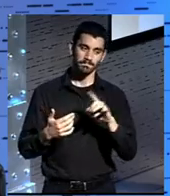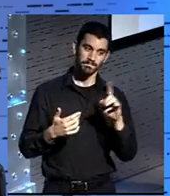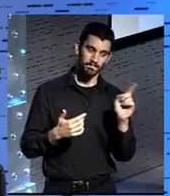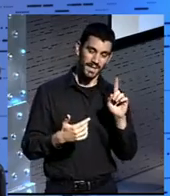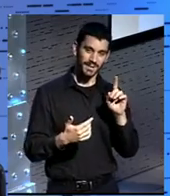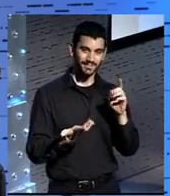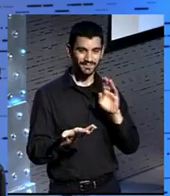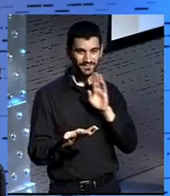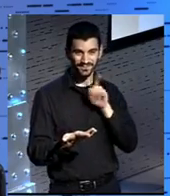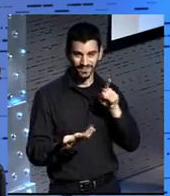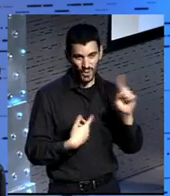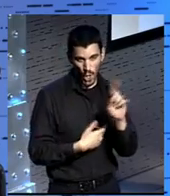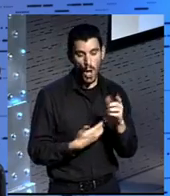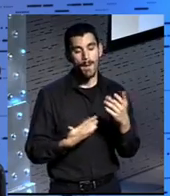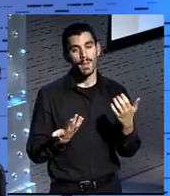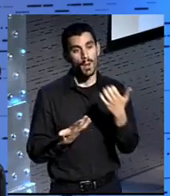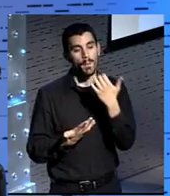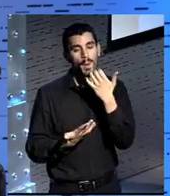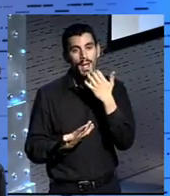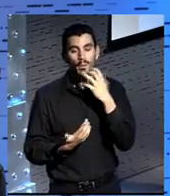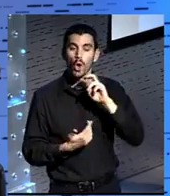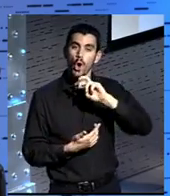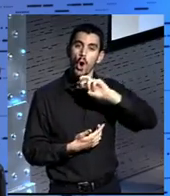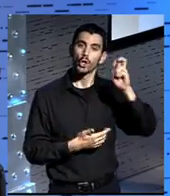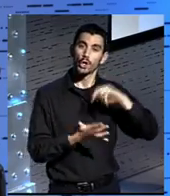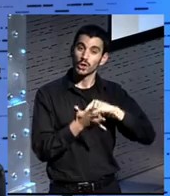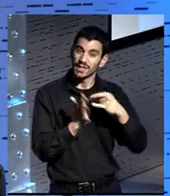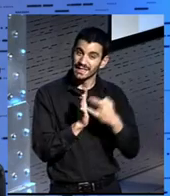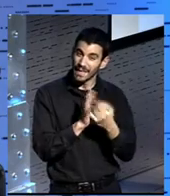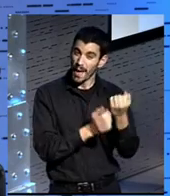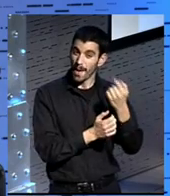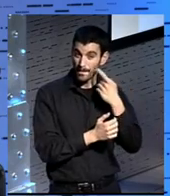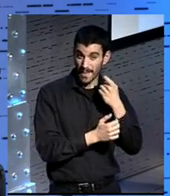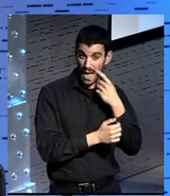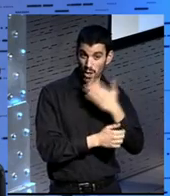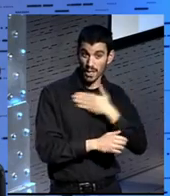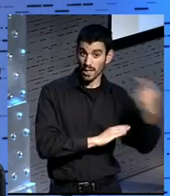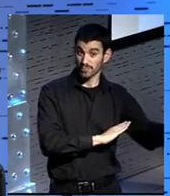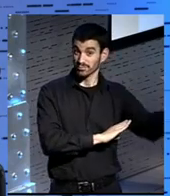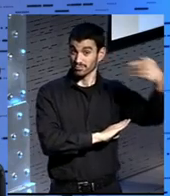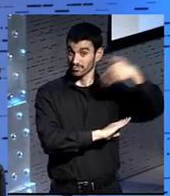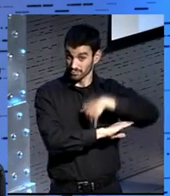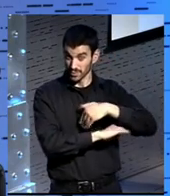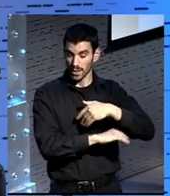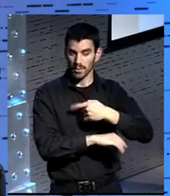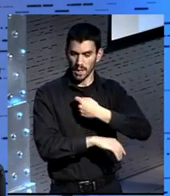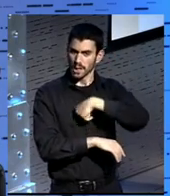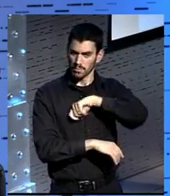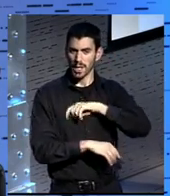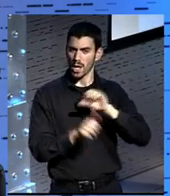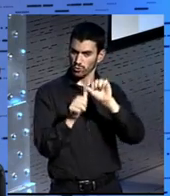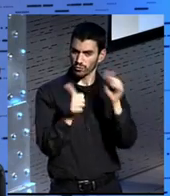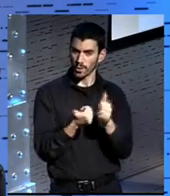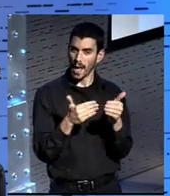una entidad de otro sistema financiero que quiera hacer negocio en España, la economía española es muy abierta, pero también